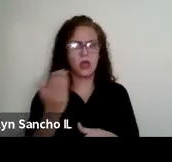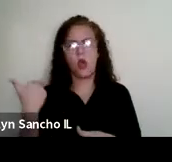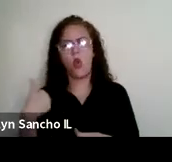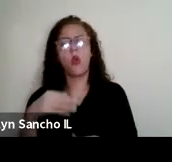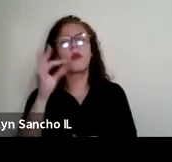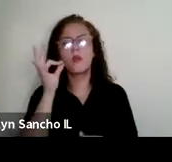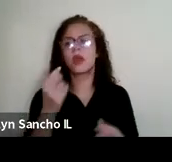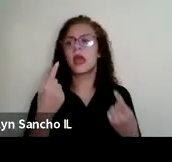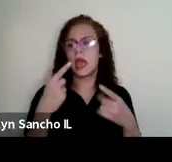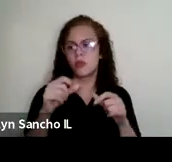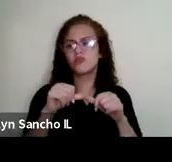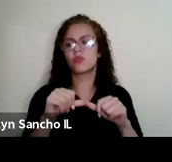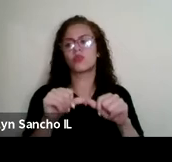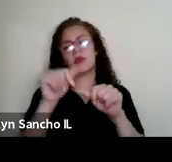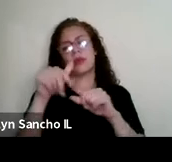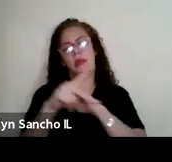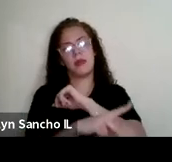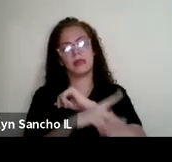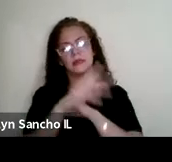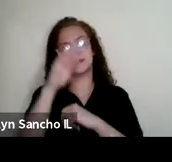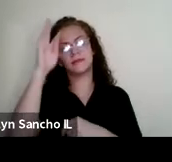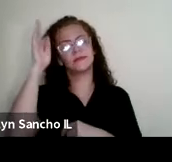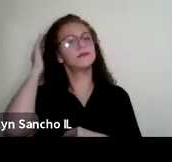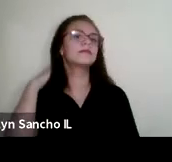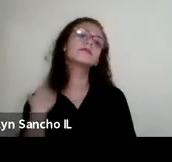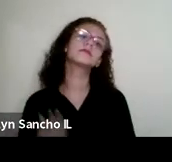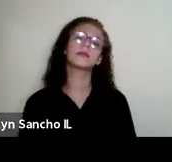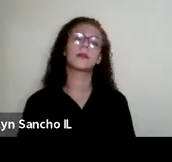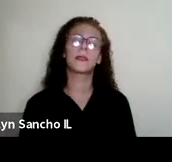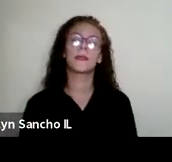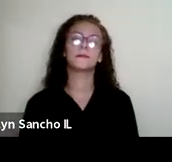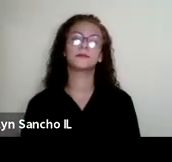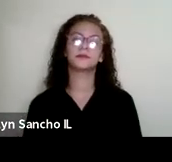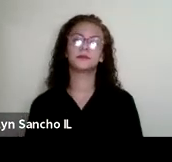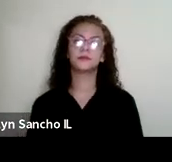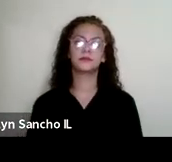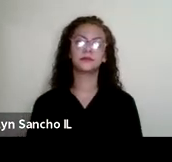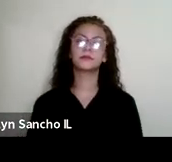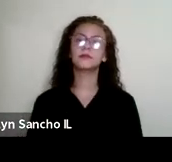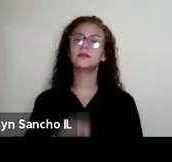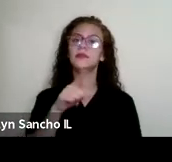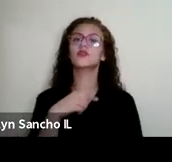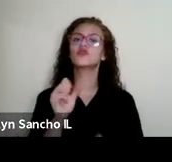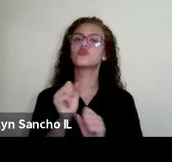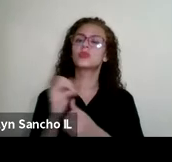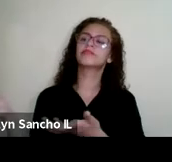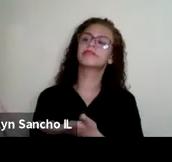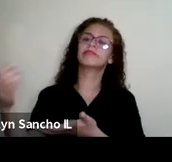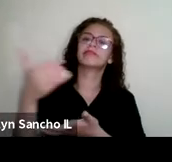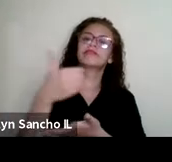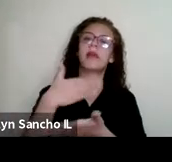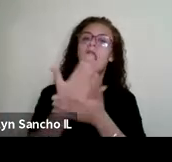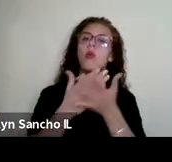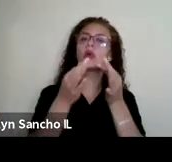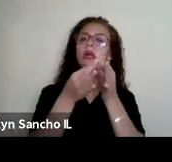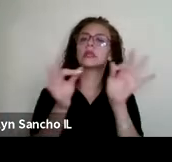sucediendo todavía en nuestro país. Aquí hice una colección de algunos textos sobre este